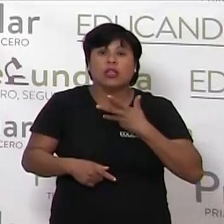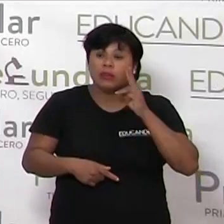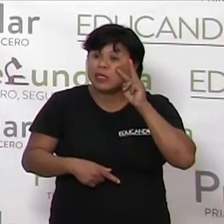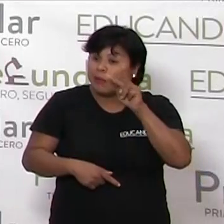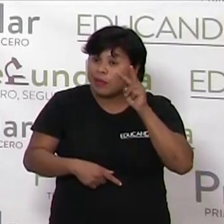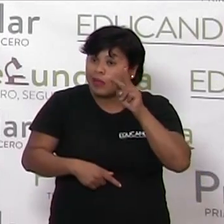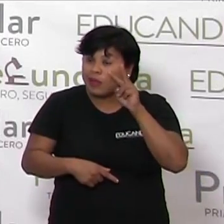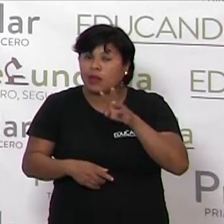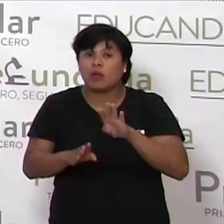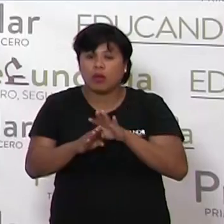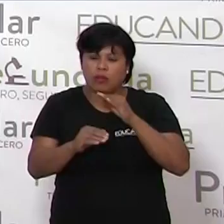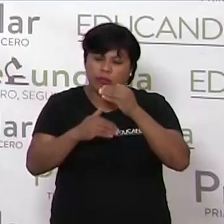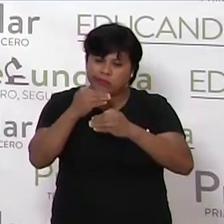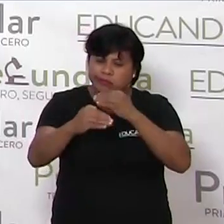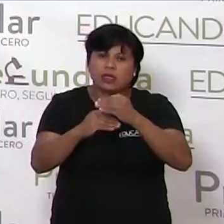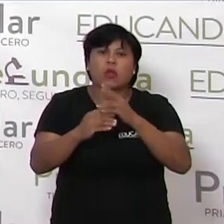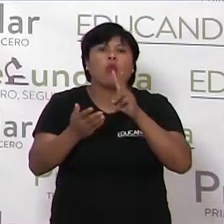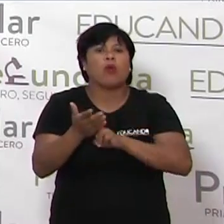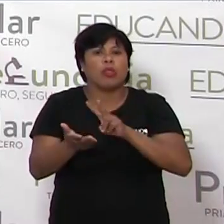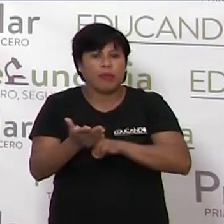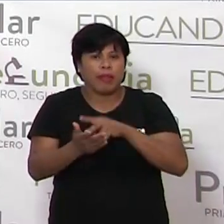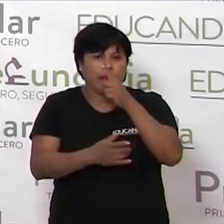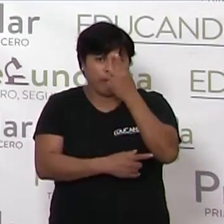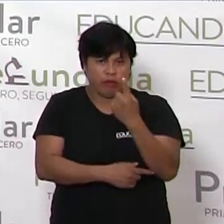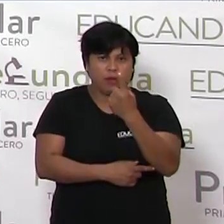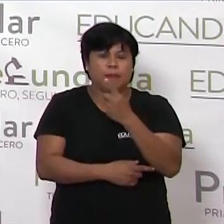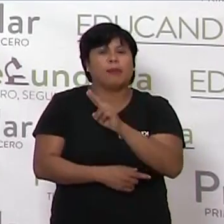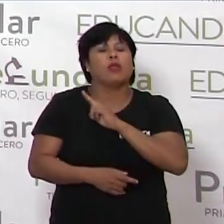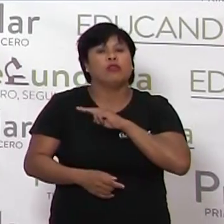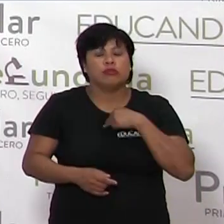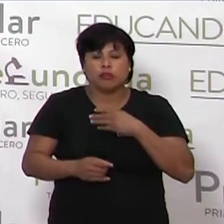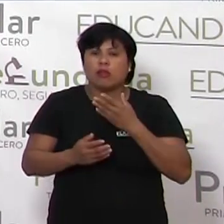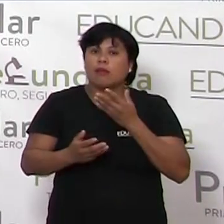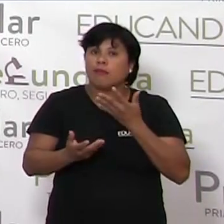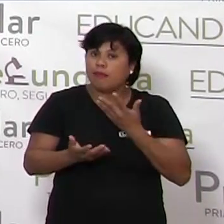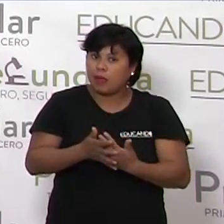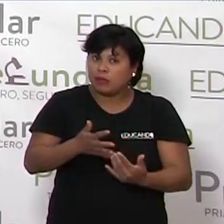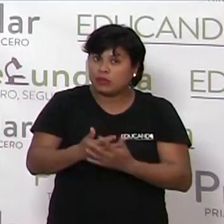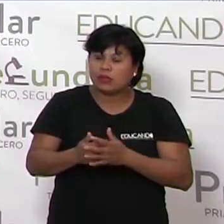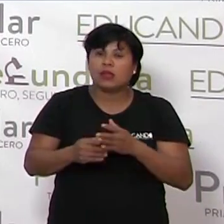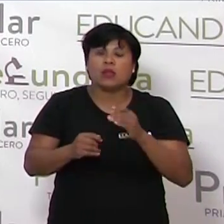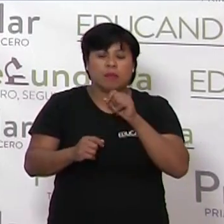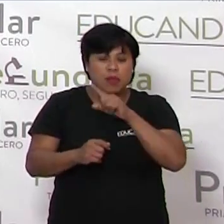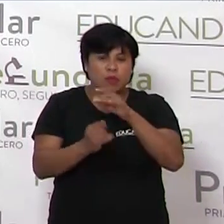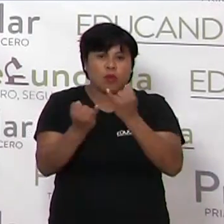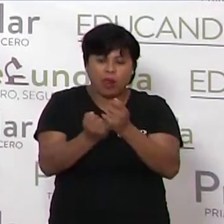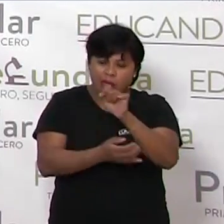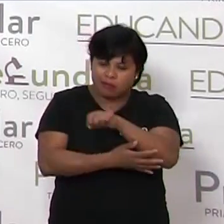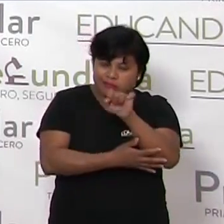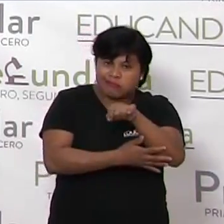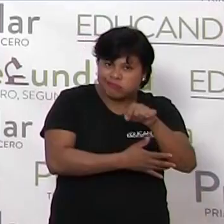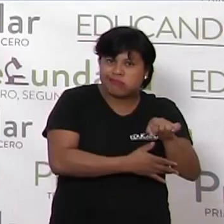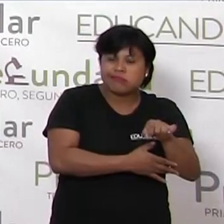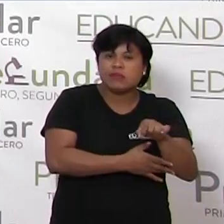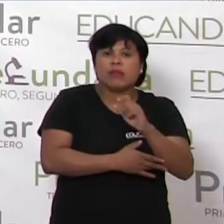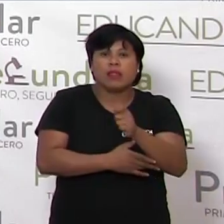Entonces tenemos que identificar ese factor de proporcionalidad. ¿Cuánto cuesta uno? Para ello vamos a desarrollar un